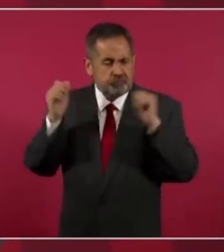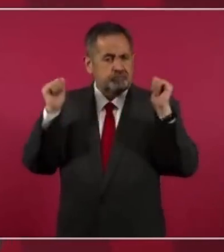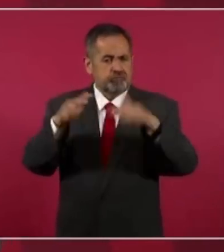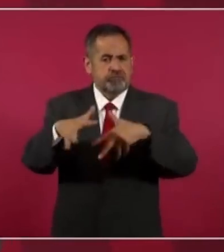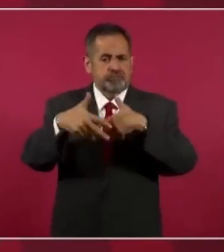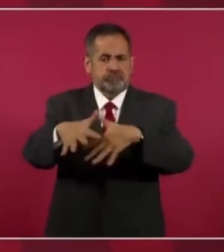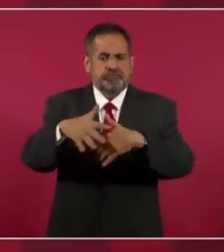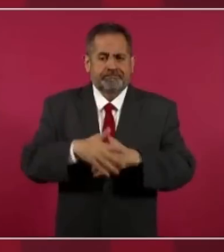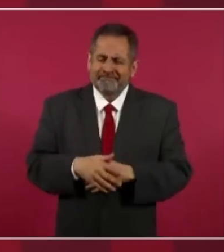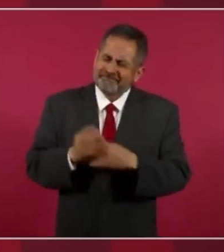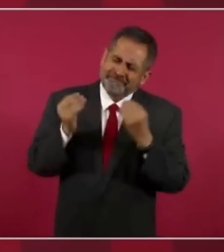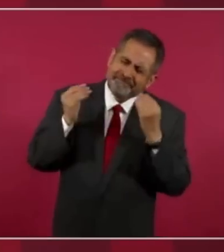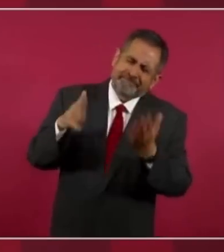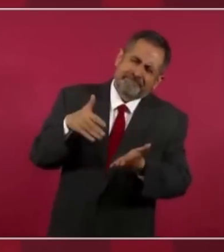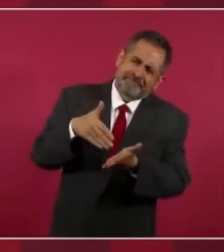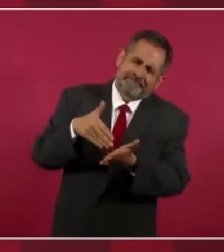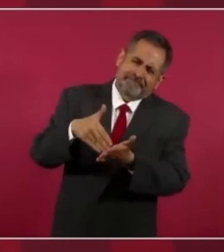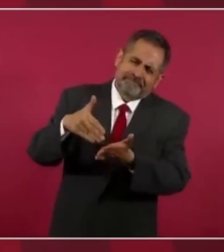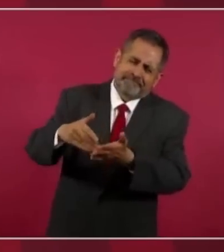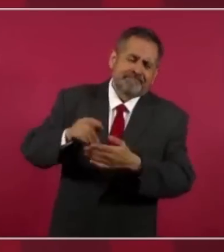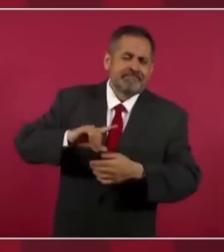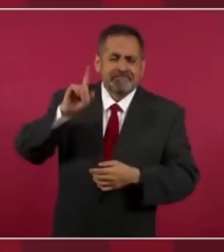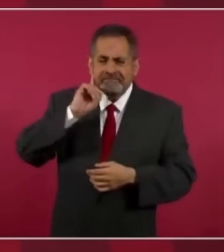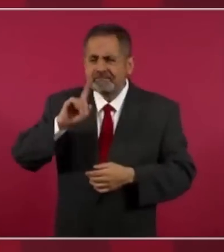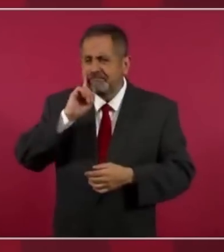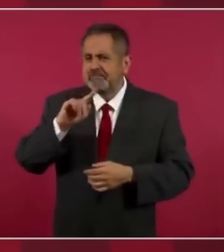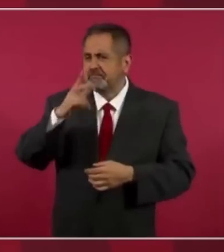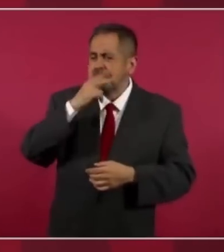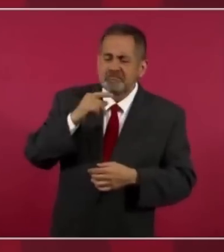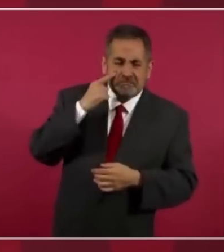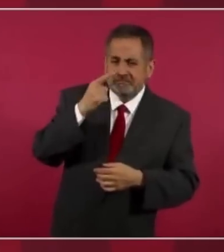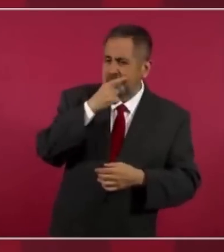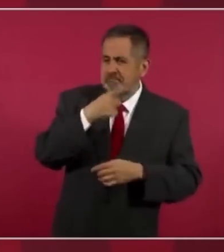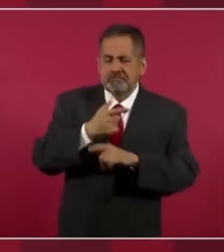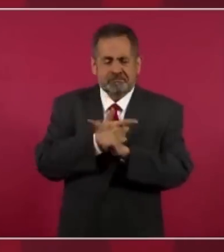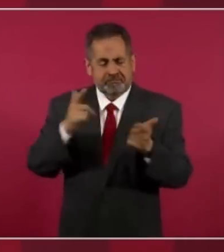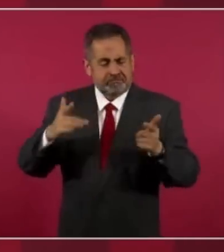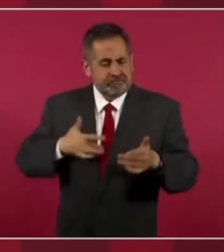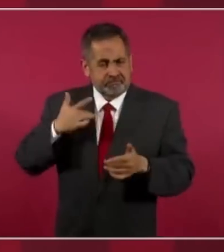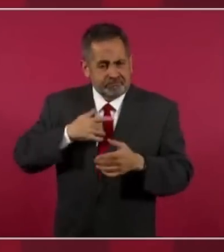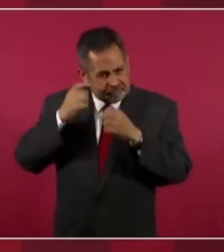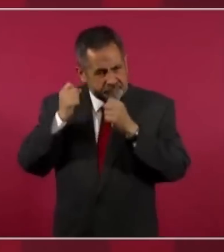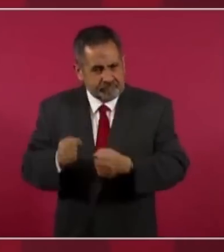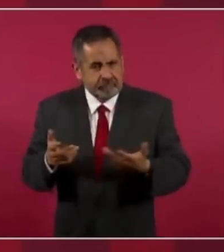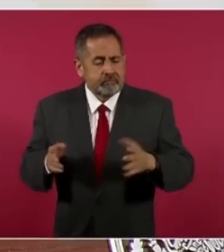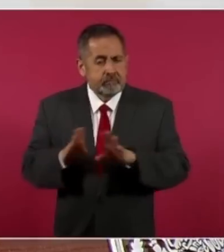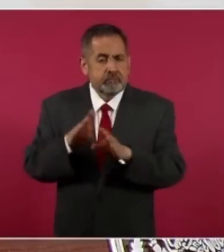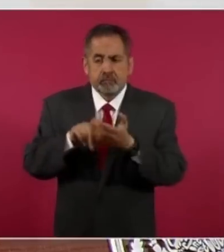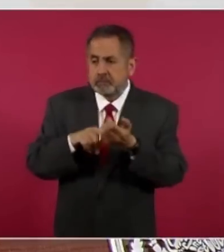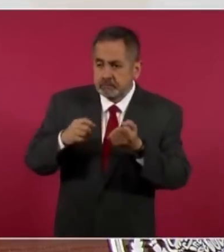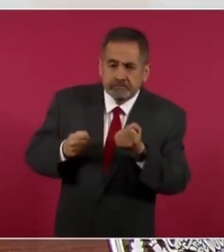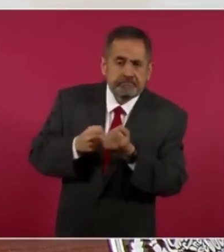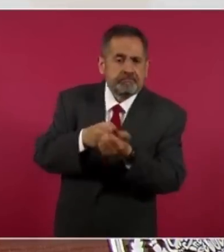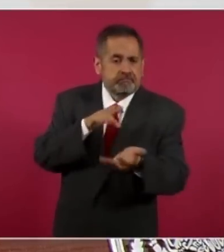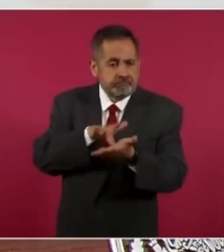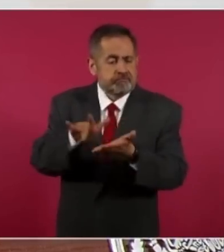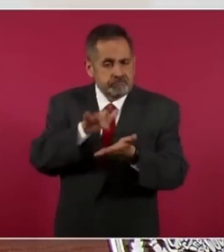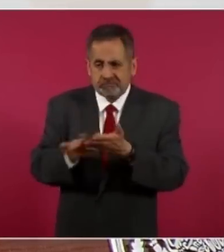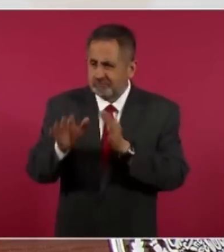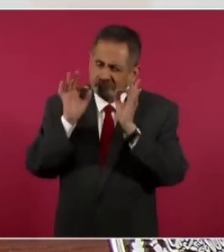porque son millones de mujeres, de hombres libres, conscientes, que respaldan este